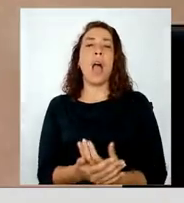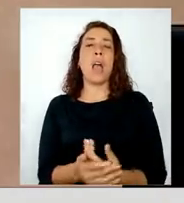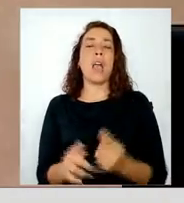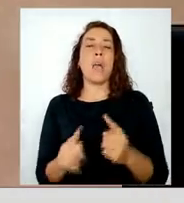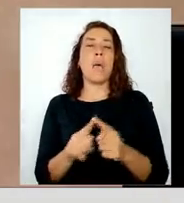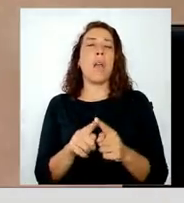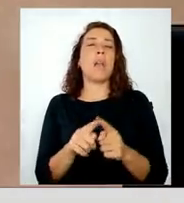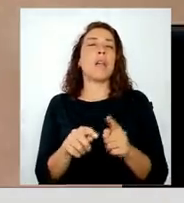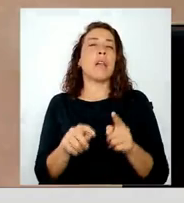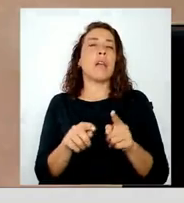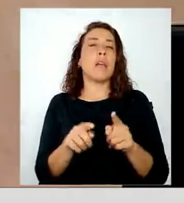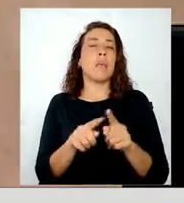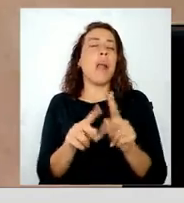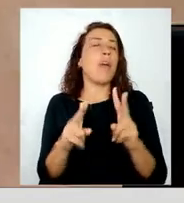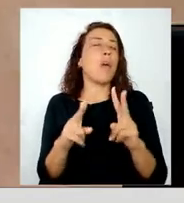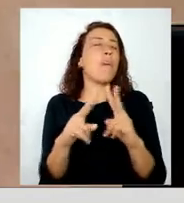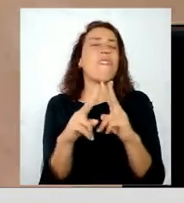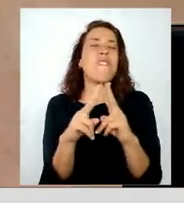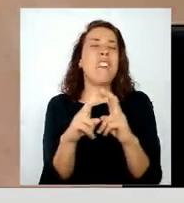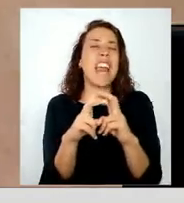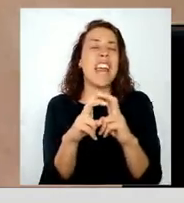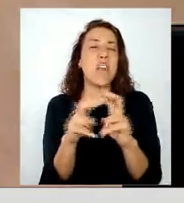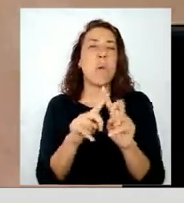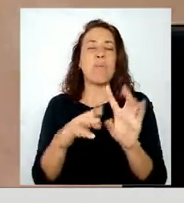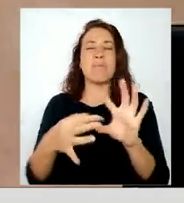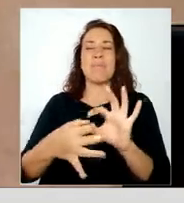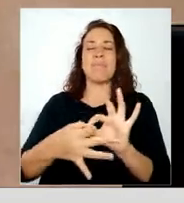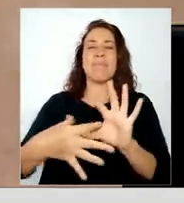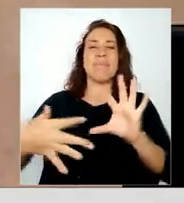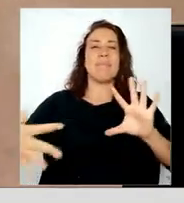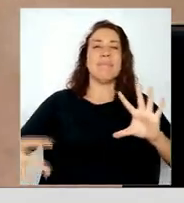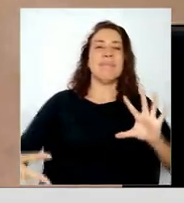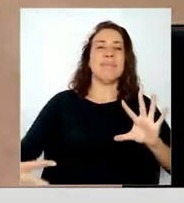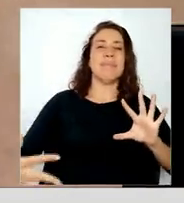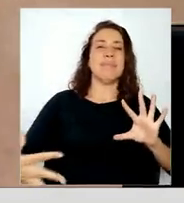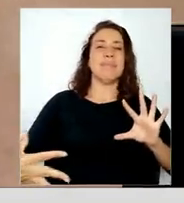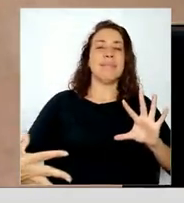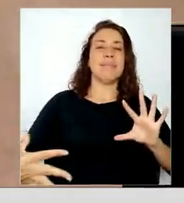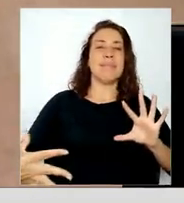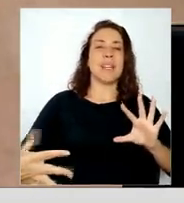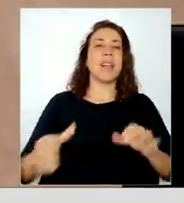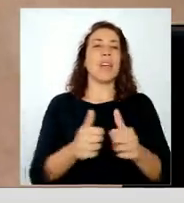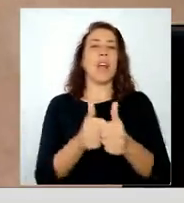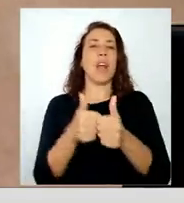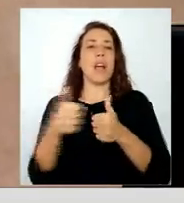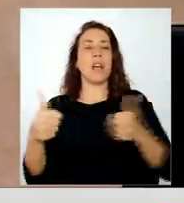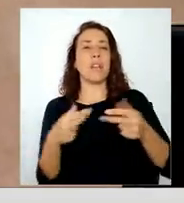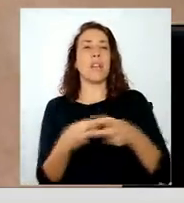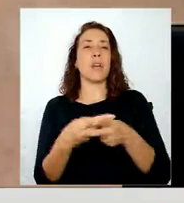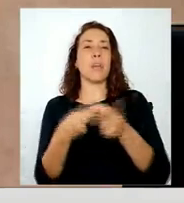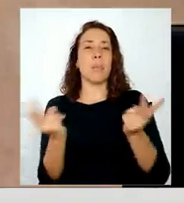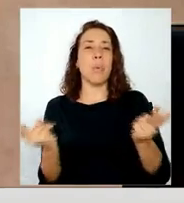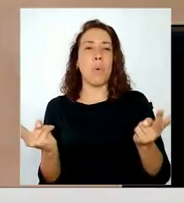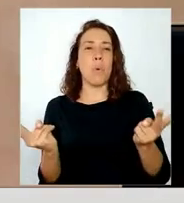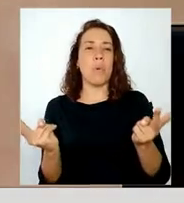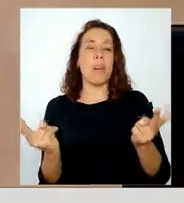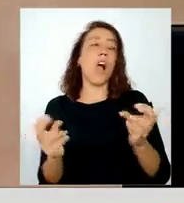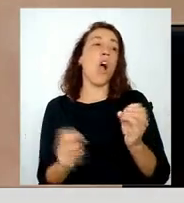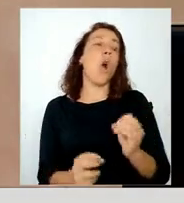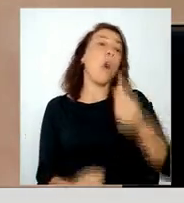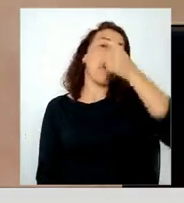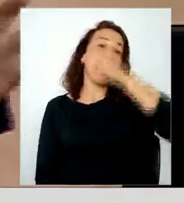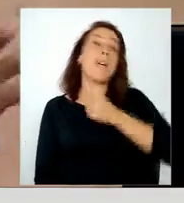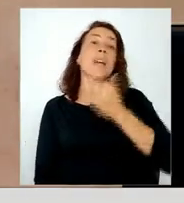veneno que disocia evidentemente a las autoridades públicas o privadas porque también hay corrupción privada